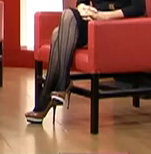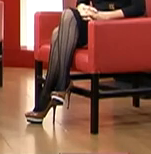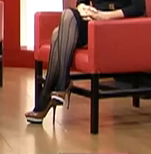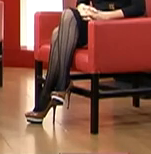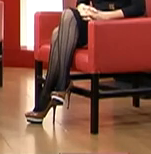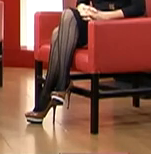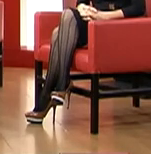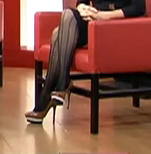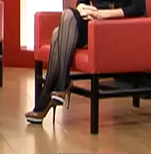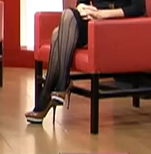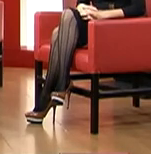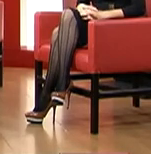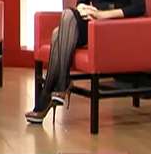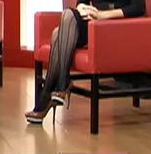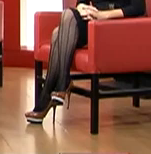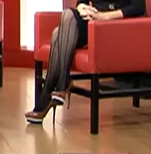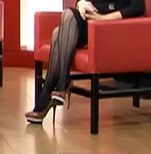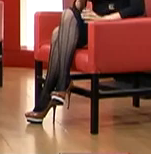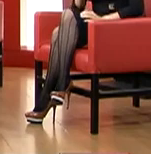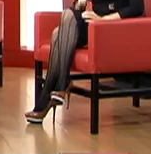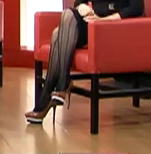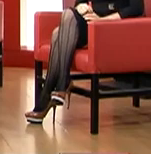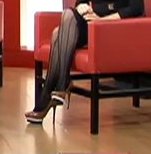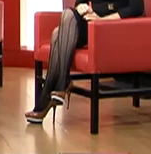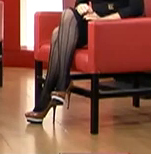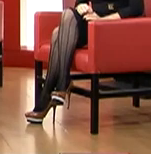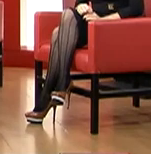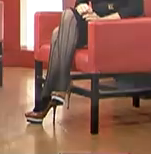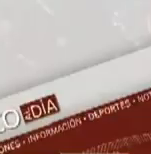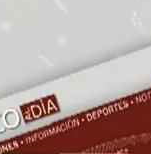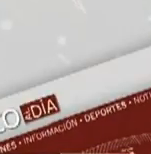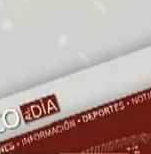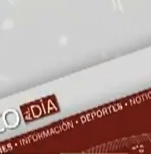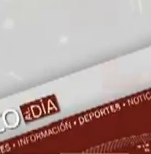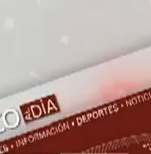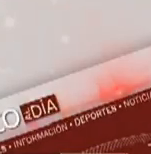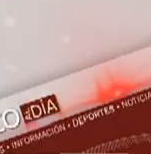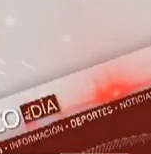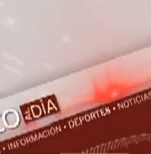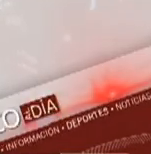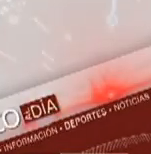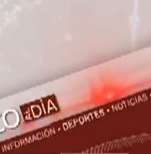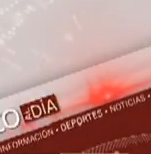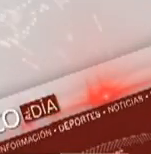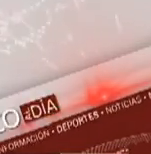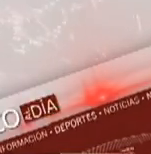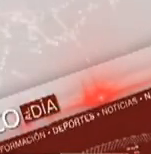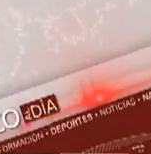esfuerzo informativo de Televisión Educativa. Hasta luego.